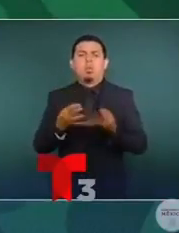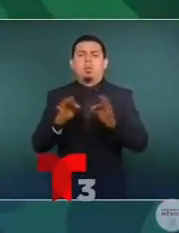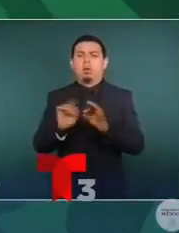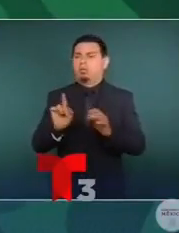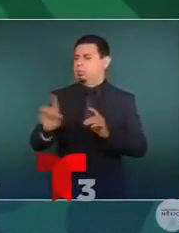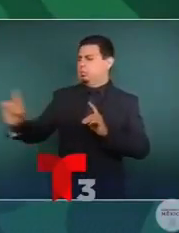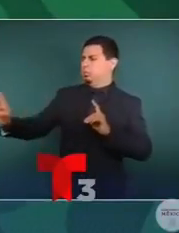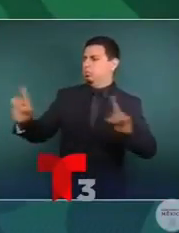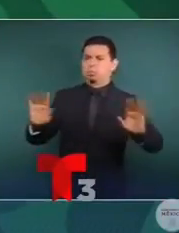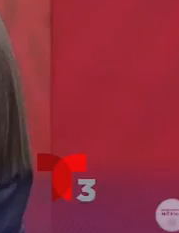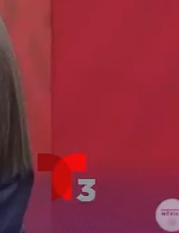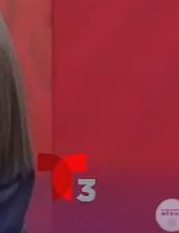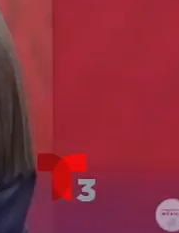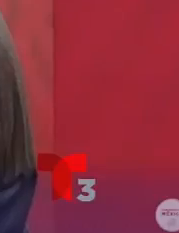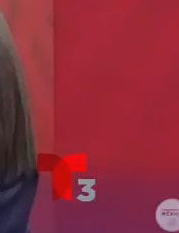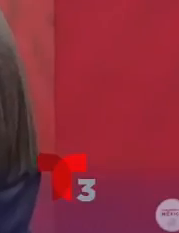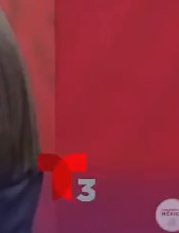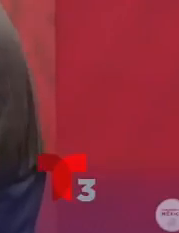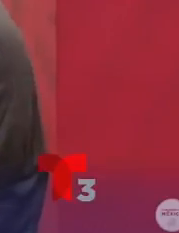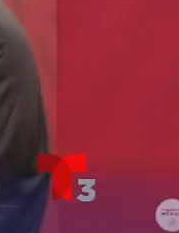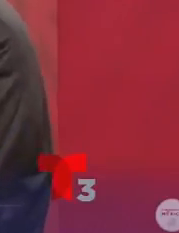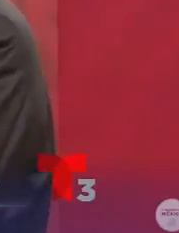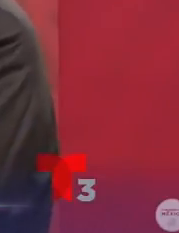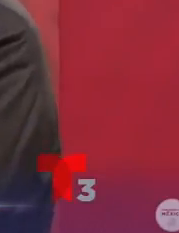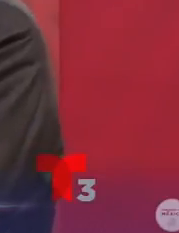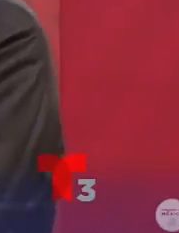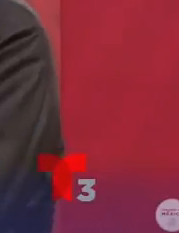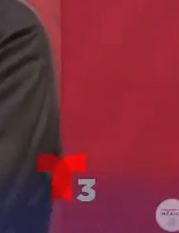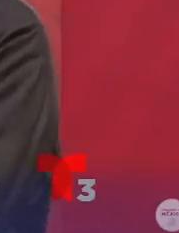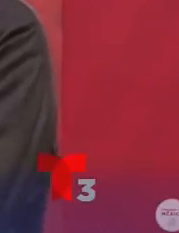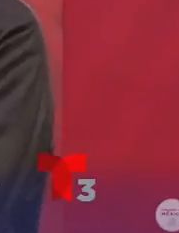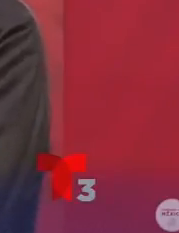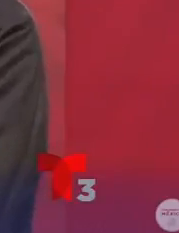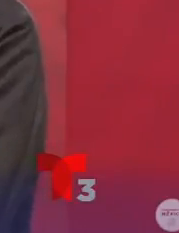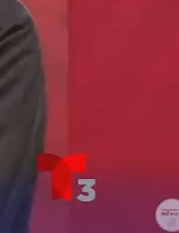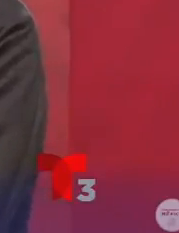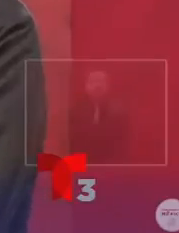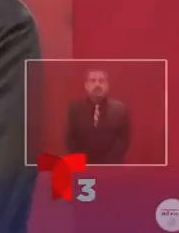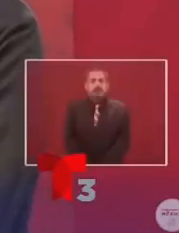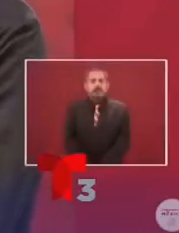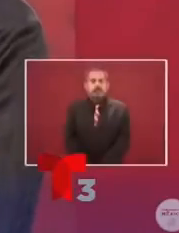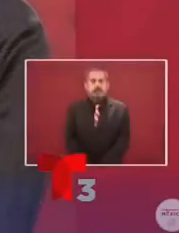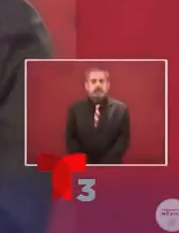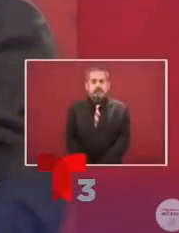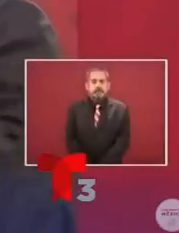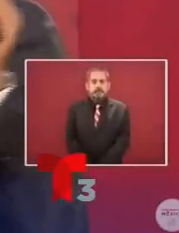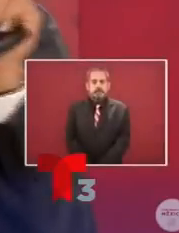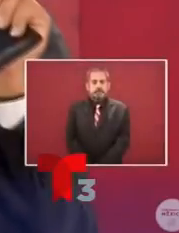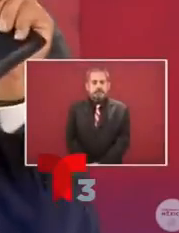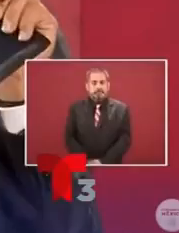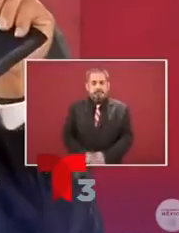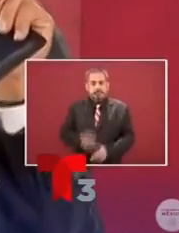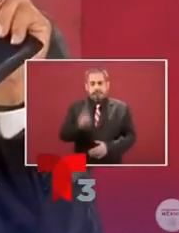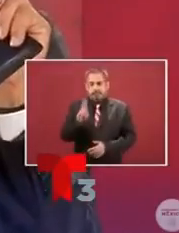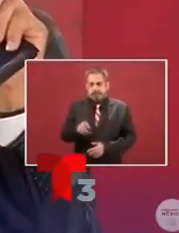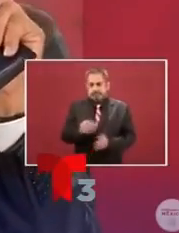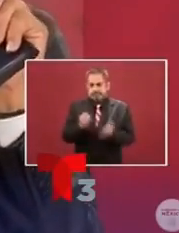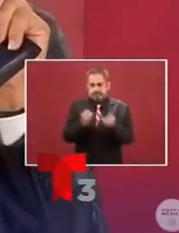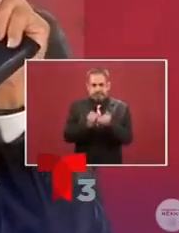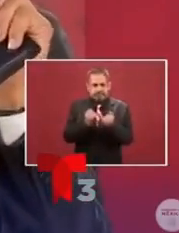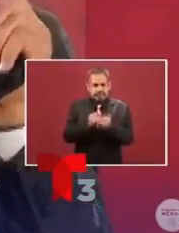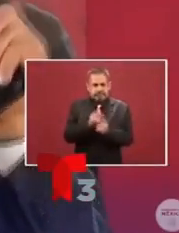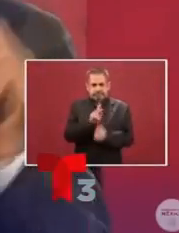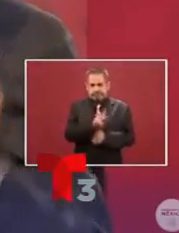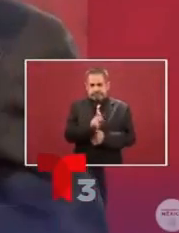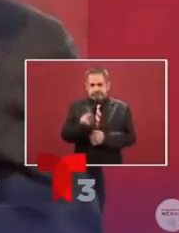la sana distancia. El mandatario aseguró que usaba amuletos e imágenes religiosas para protegerse y